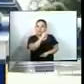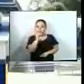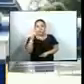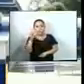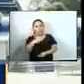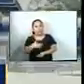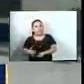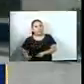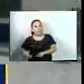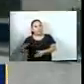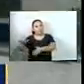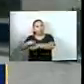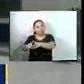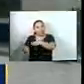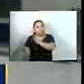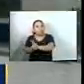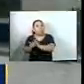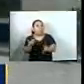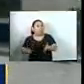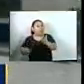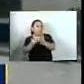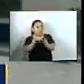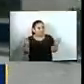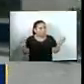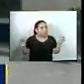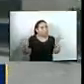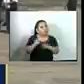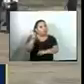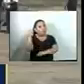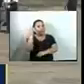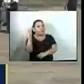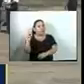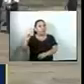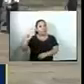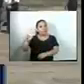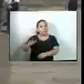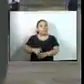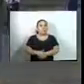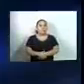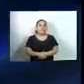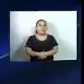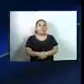Parlamento podría convocar a sesión extraordinaria para este miércoles